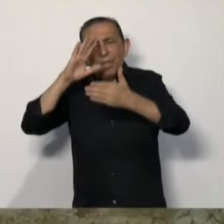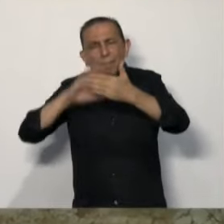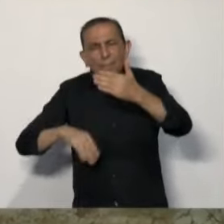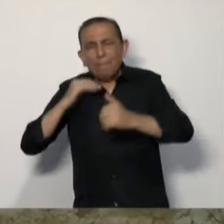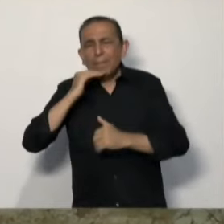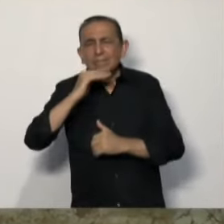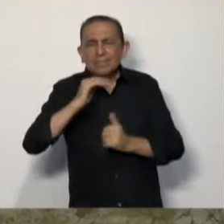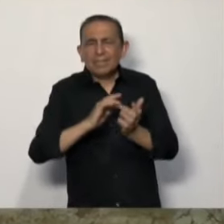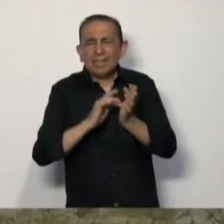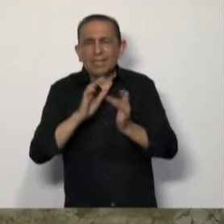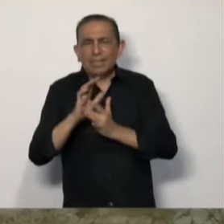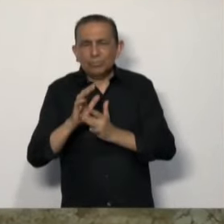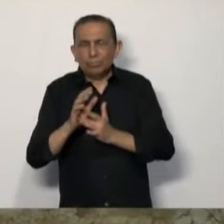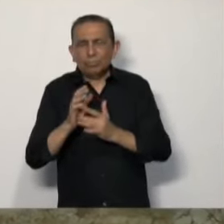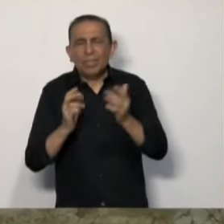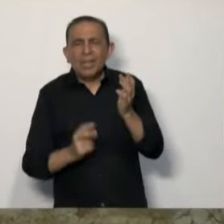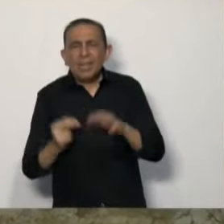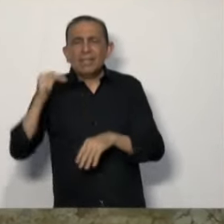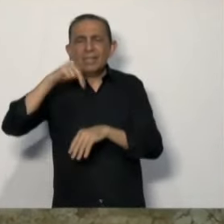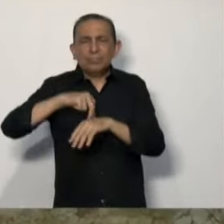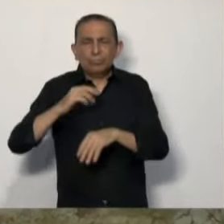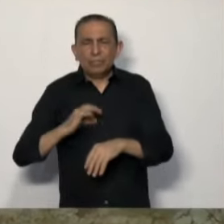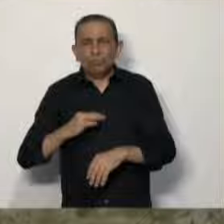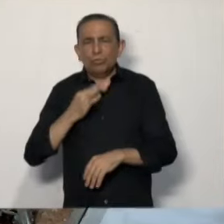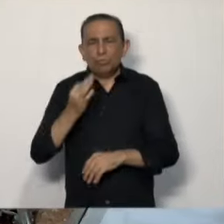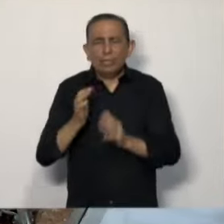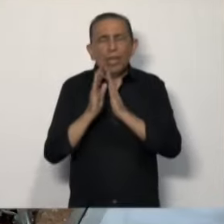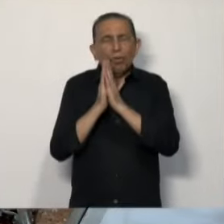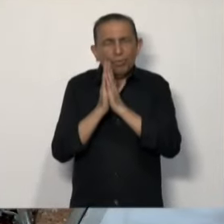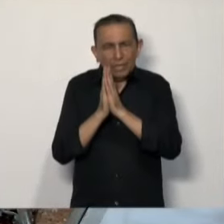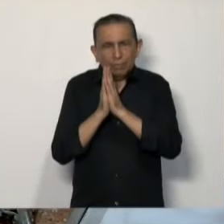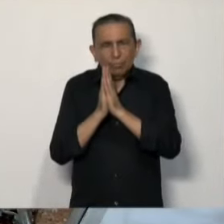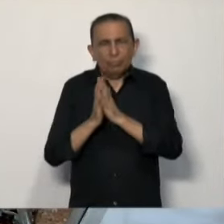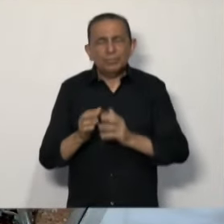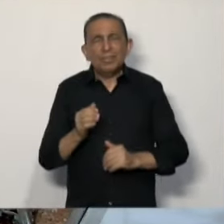Jesús, resurrección y vida. Oremos.